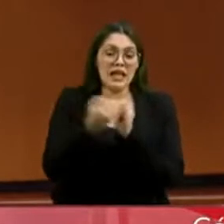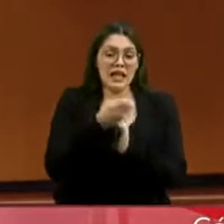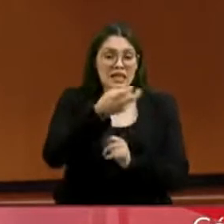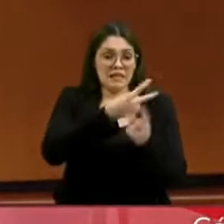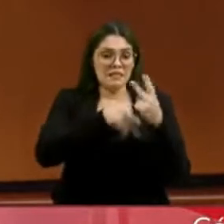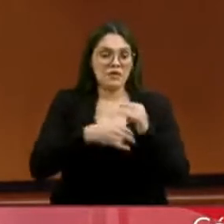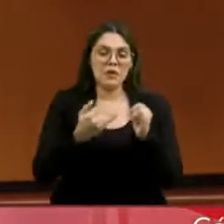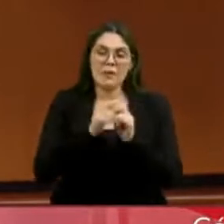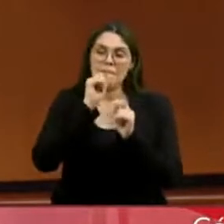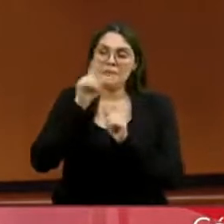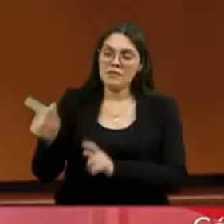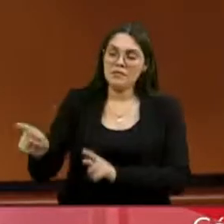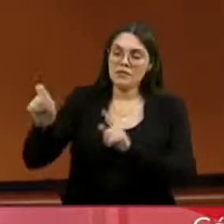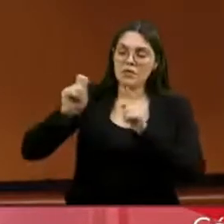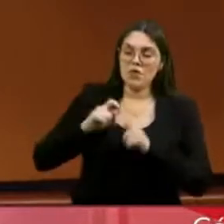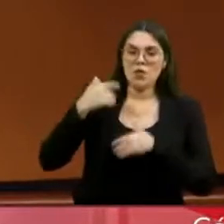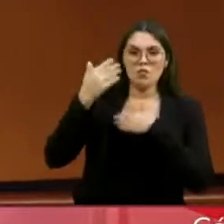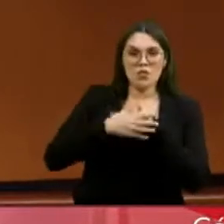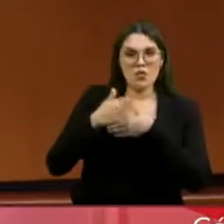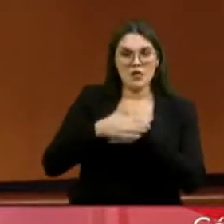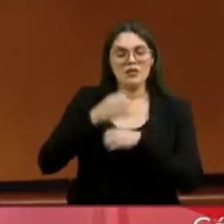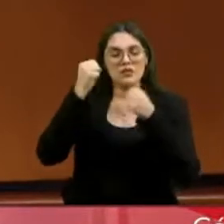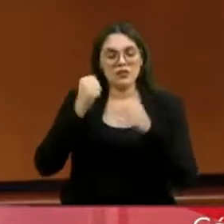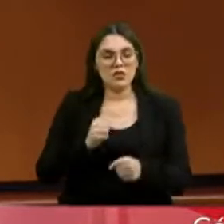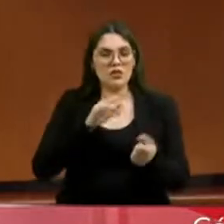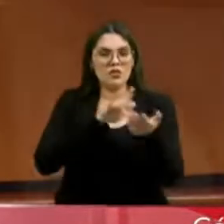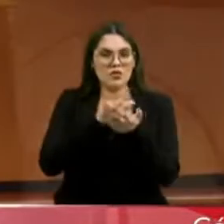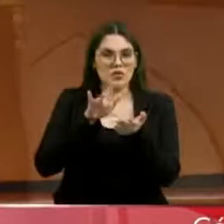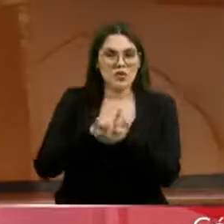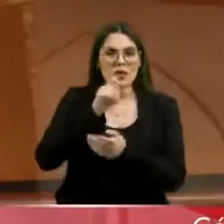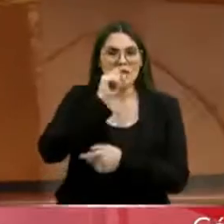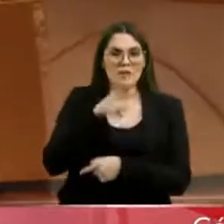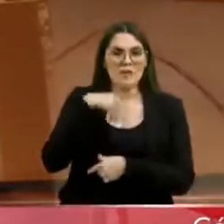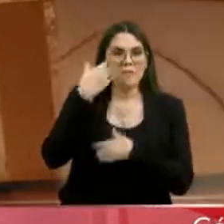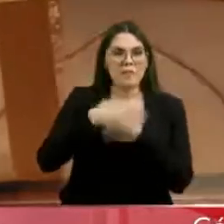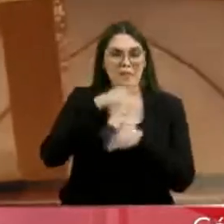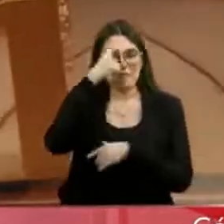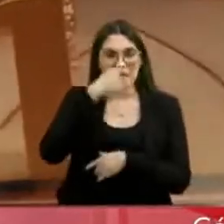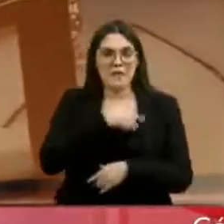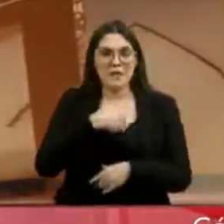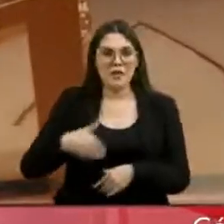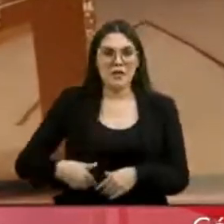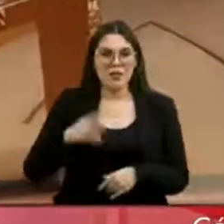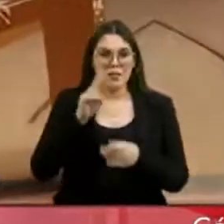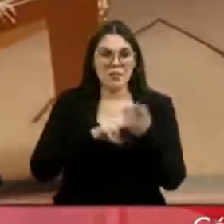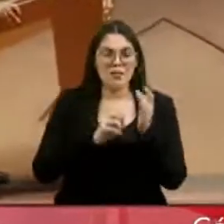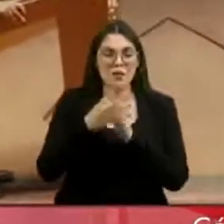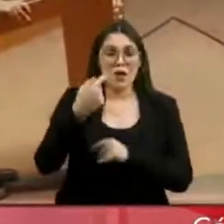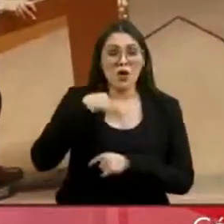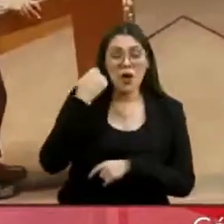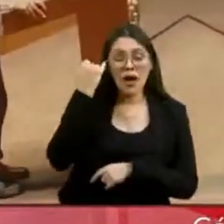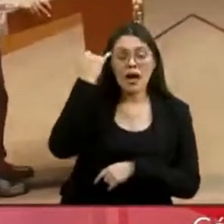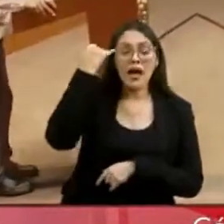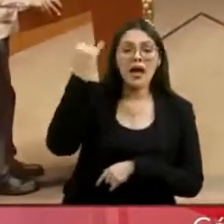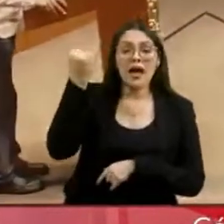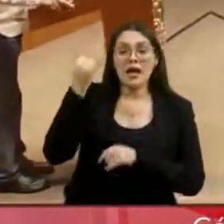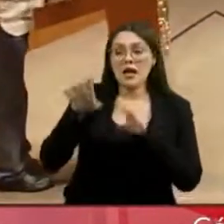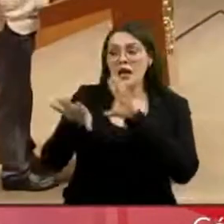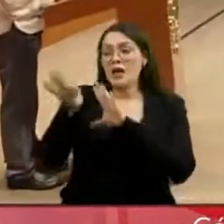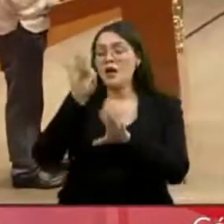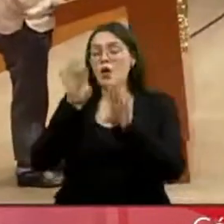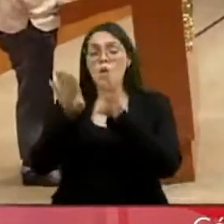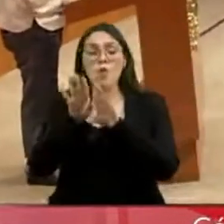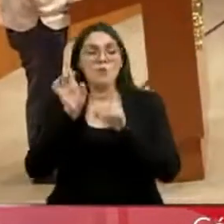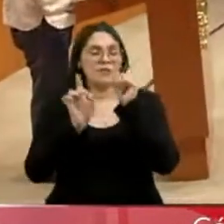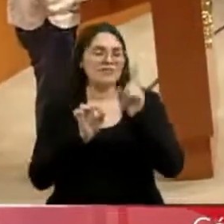estaban entregando la presidencia de la República en 2024. No es que sea adivino o pitonizo, es que